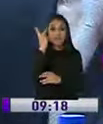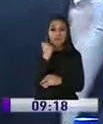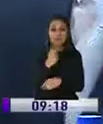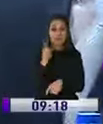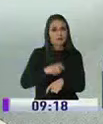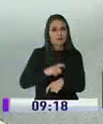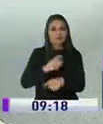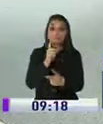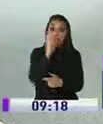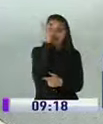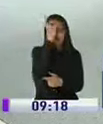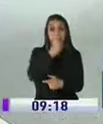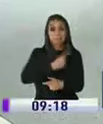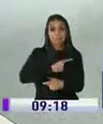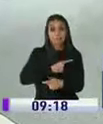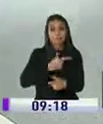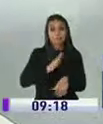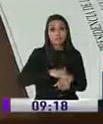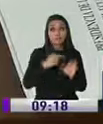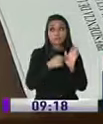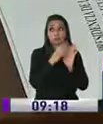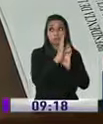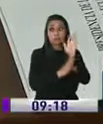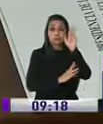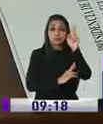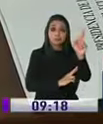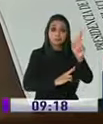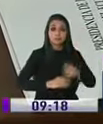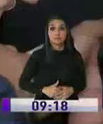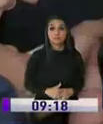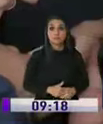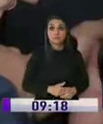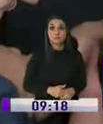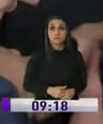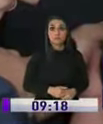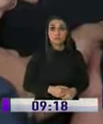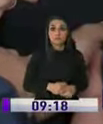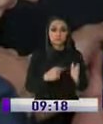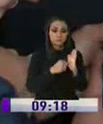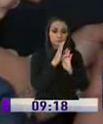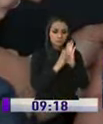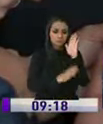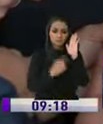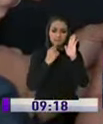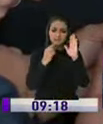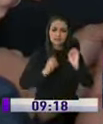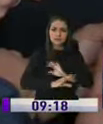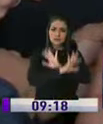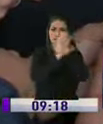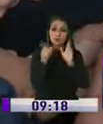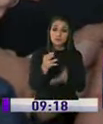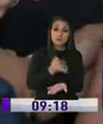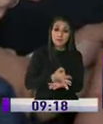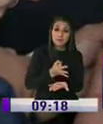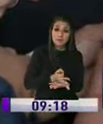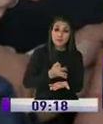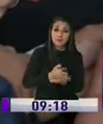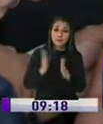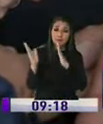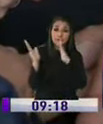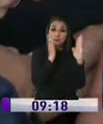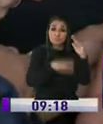tendrá que tomar una decisión basados en lo que reza la Constitución del Estado. Dice claramente la Constitución que esta ausencia temporal máximo